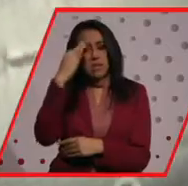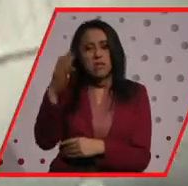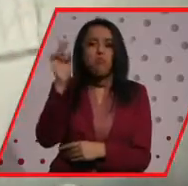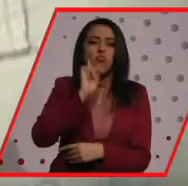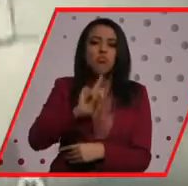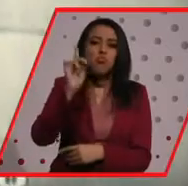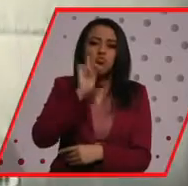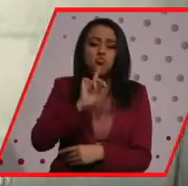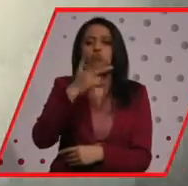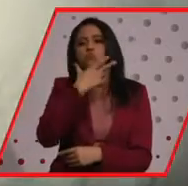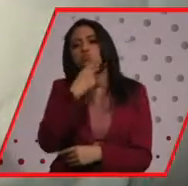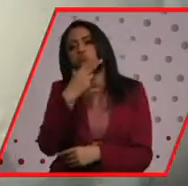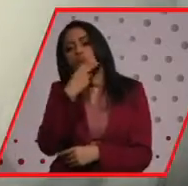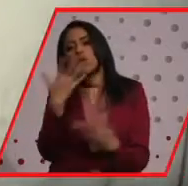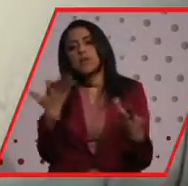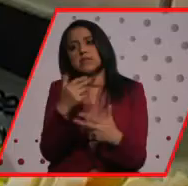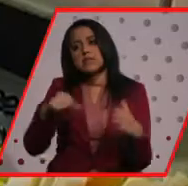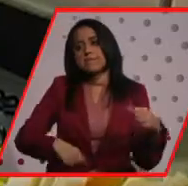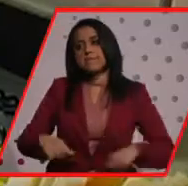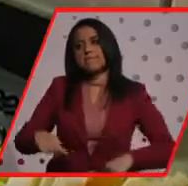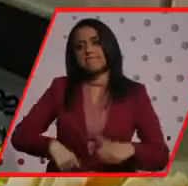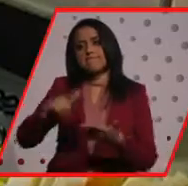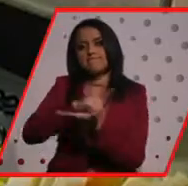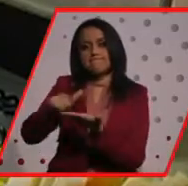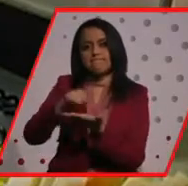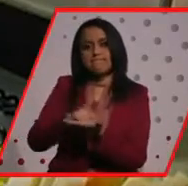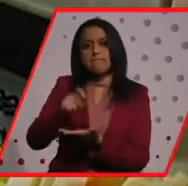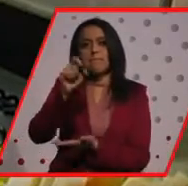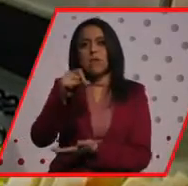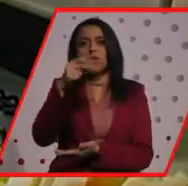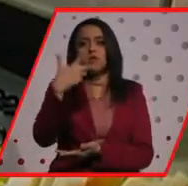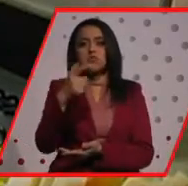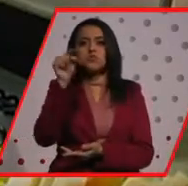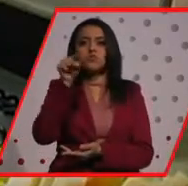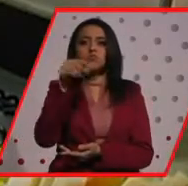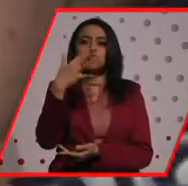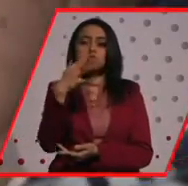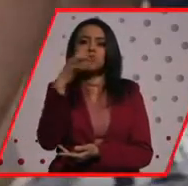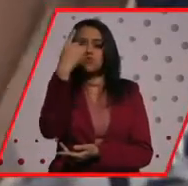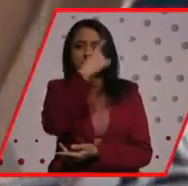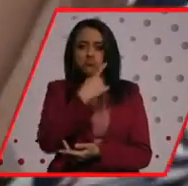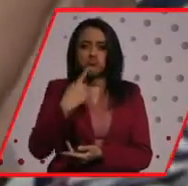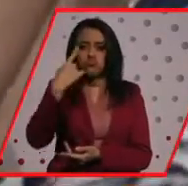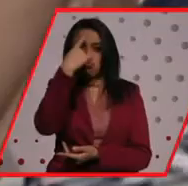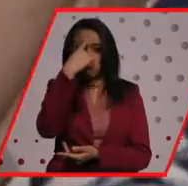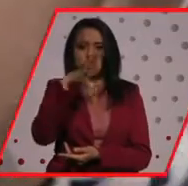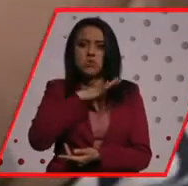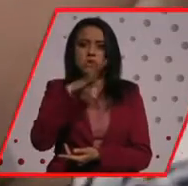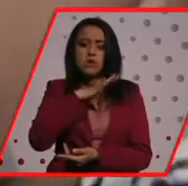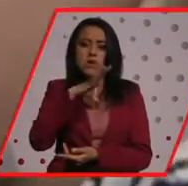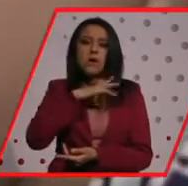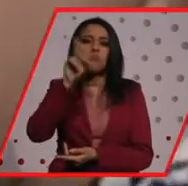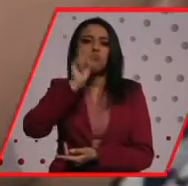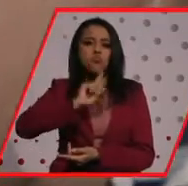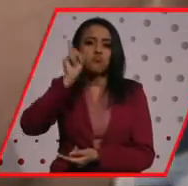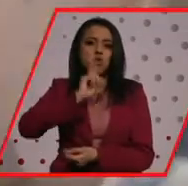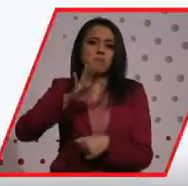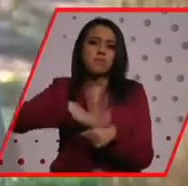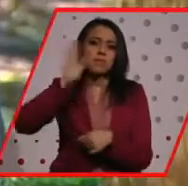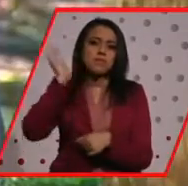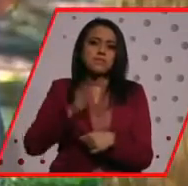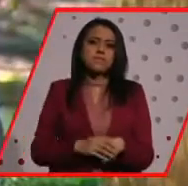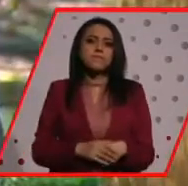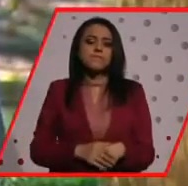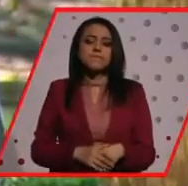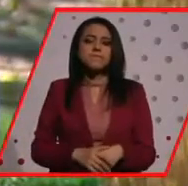y mujeres a las actividades domésticas es de 28.5 horas, siendo la mujer quien trabaja más en casa.